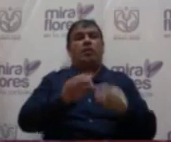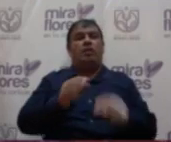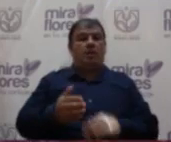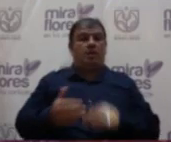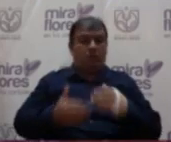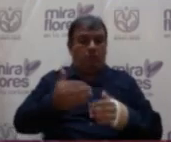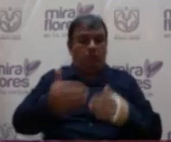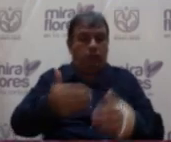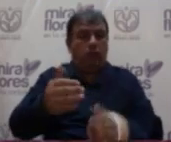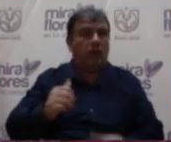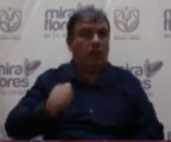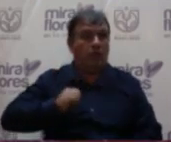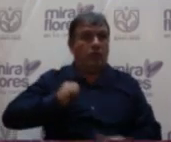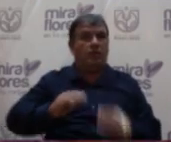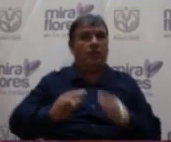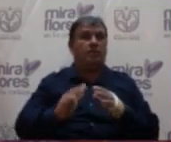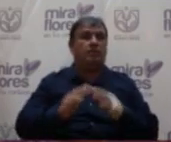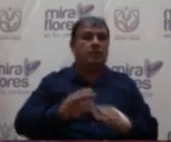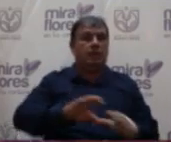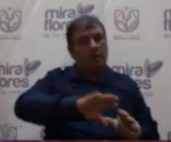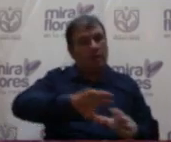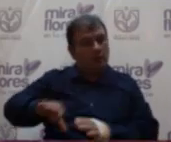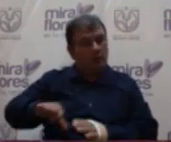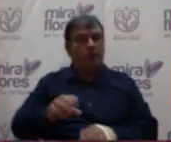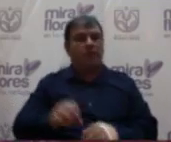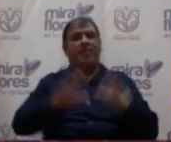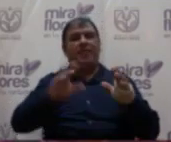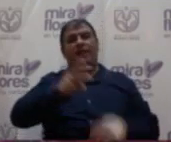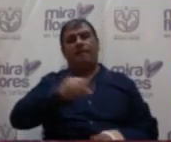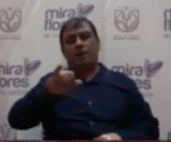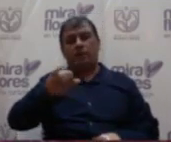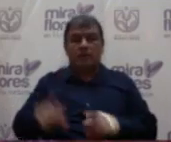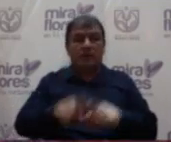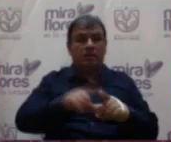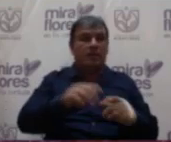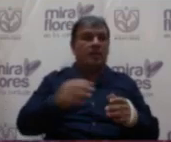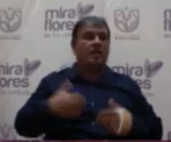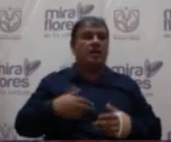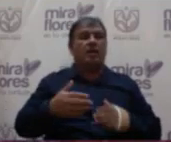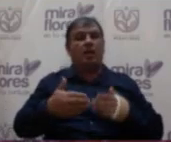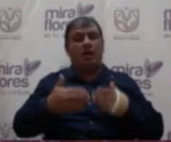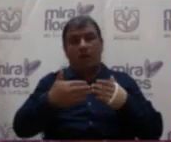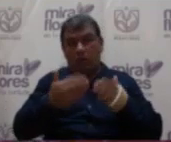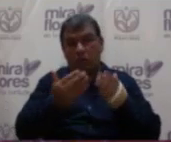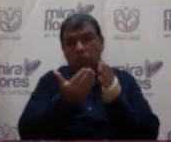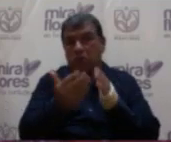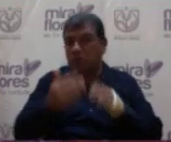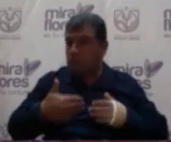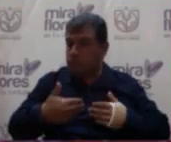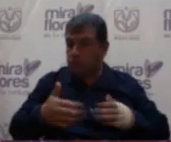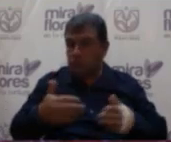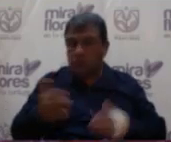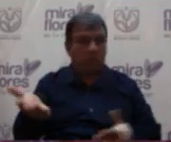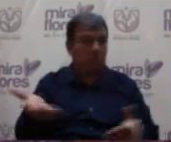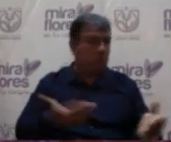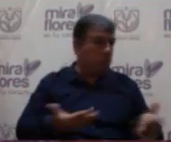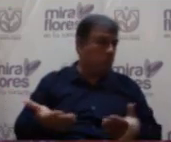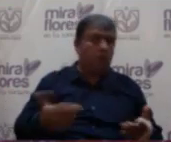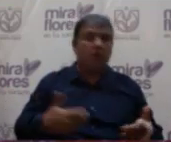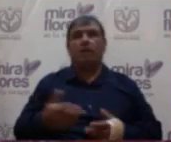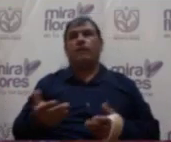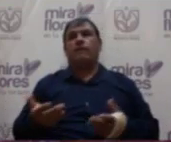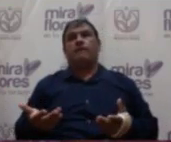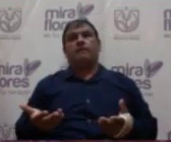marcha de la municipalidad. Pero aparte de los días miércoles, la gerencia tiene las puertas siempre abiertas.